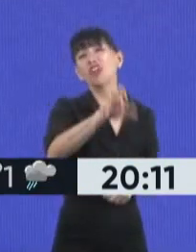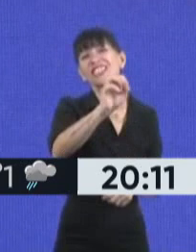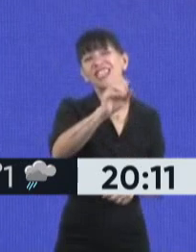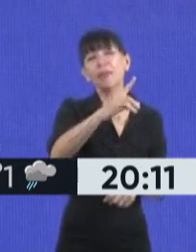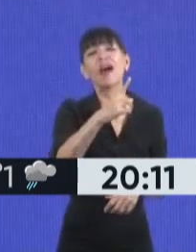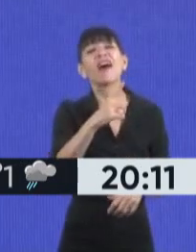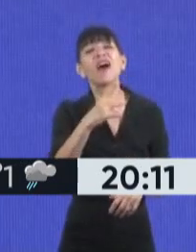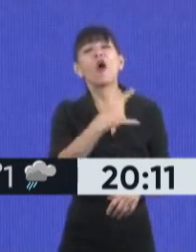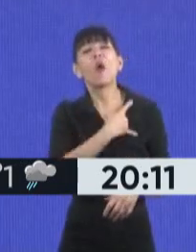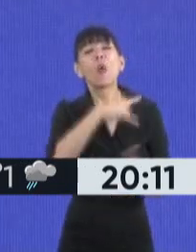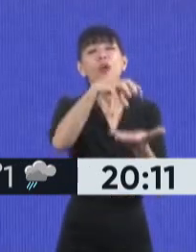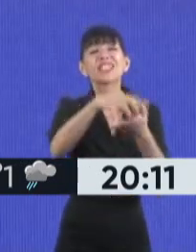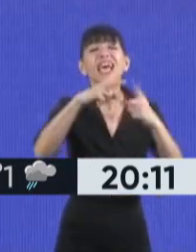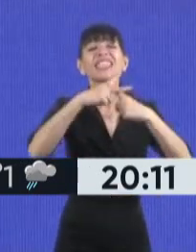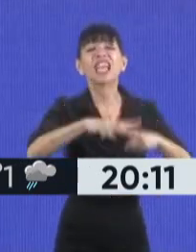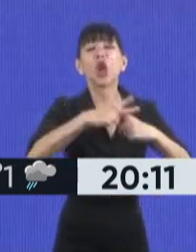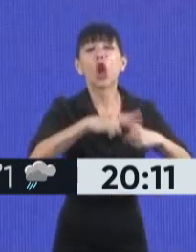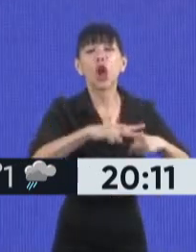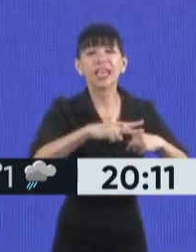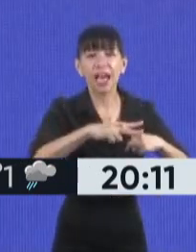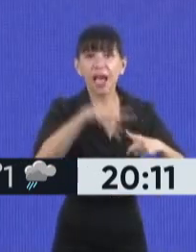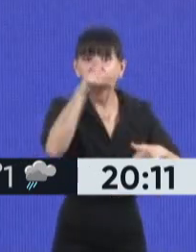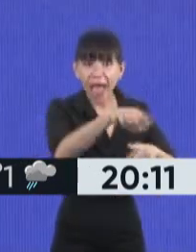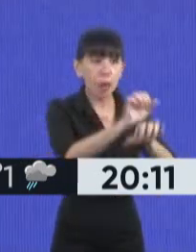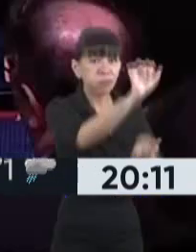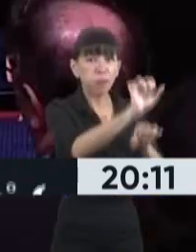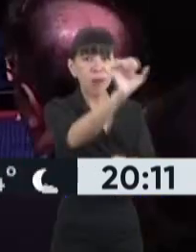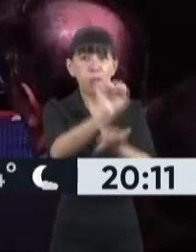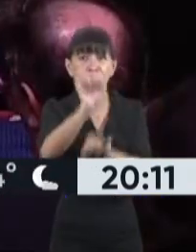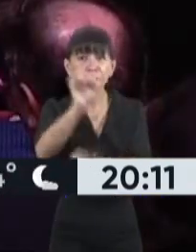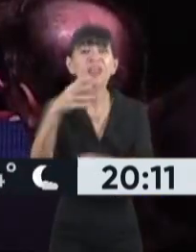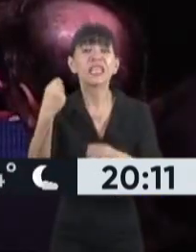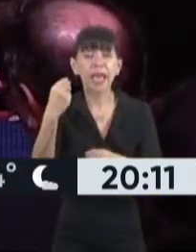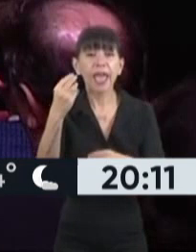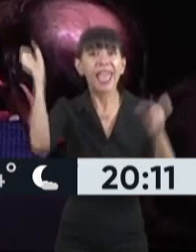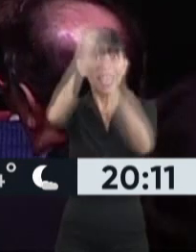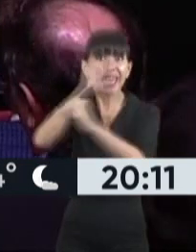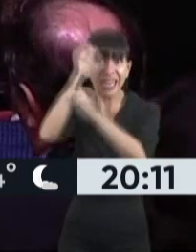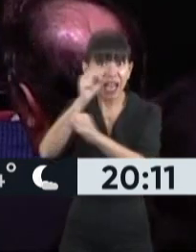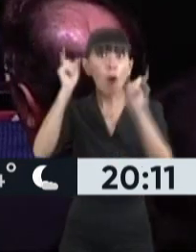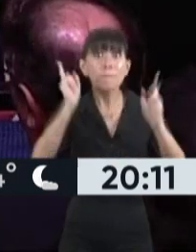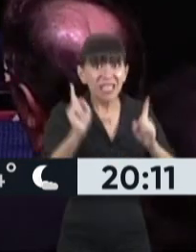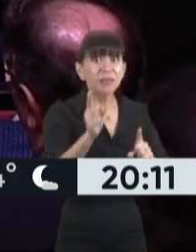Tecnológica, de donde salen los ingenieros que estás necesitando para ese plan.